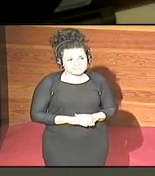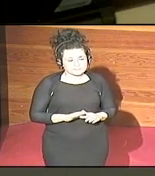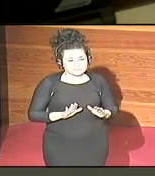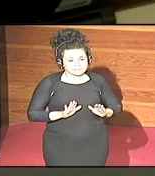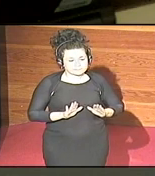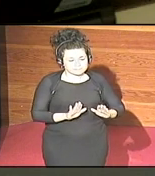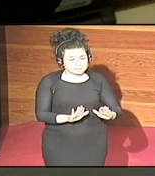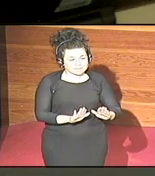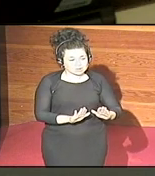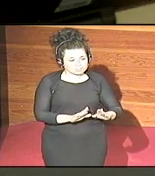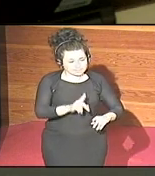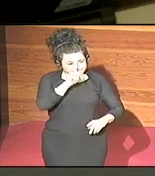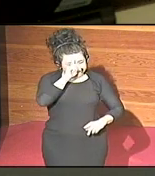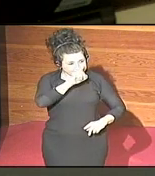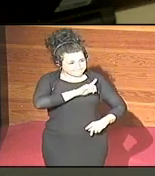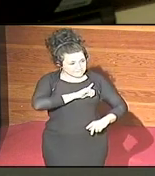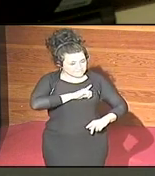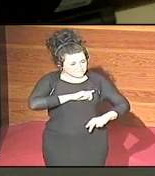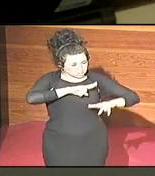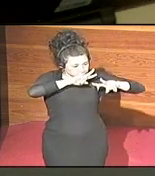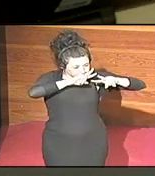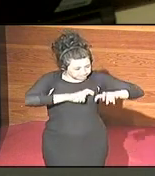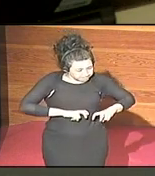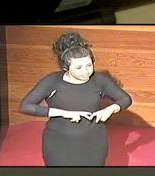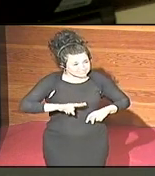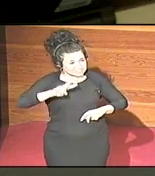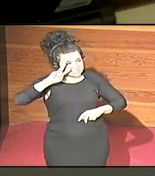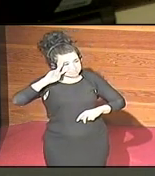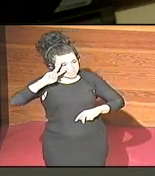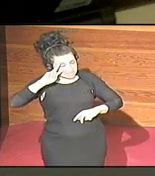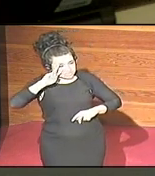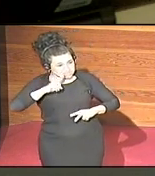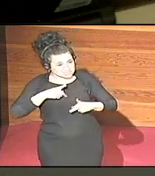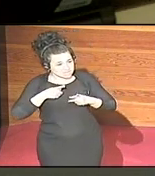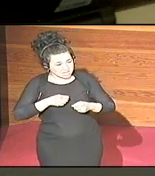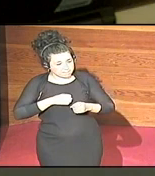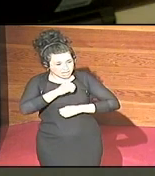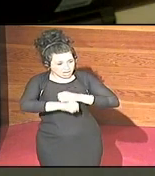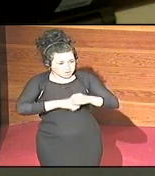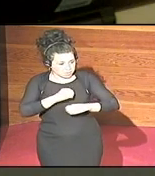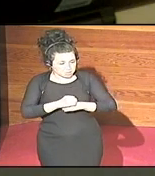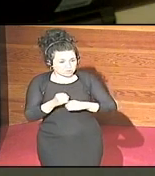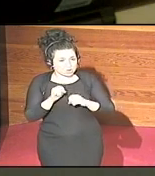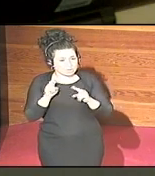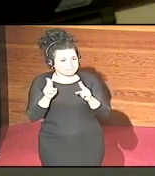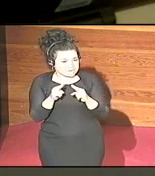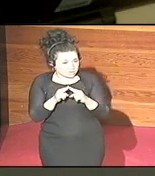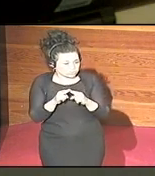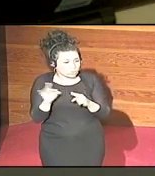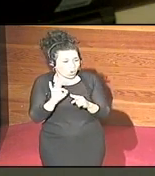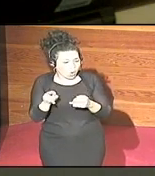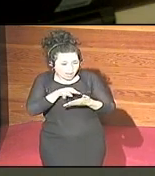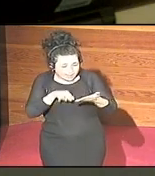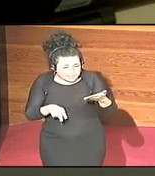los analistas militares y especialistas de arma nuclear que yo he consulto, que he leído,